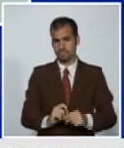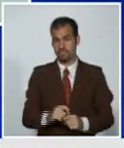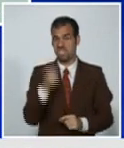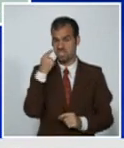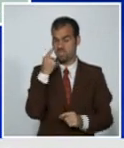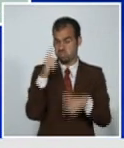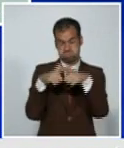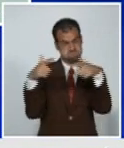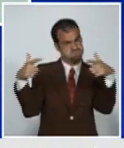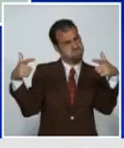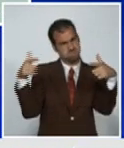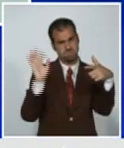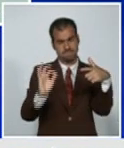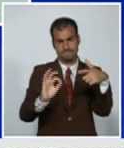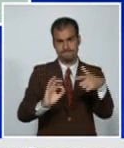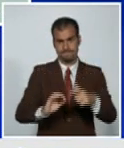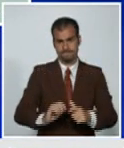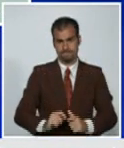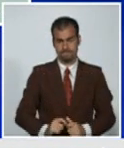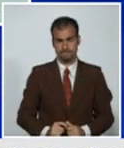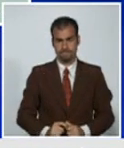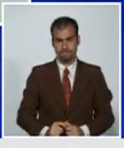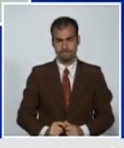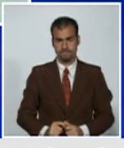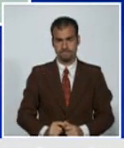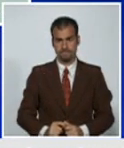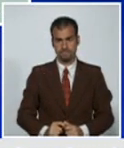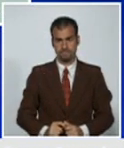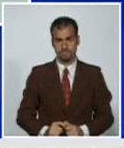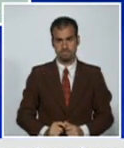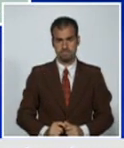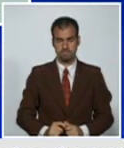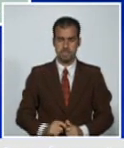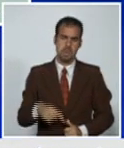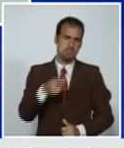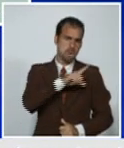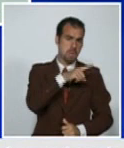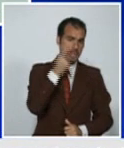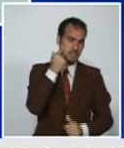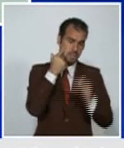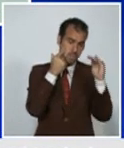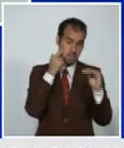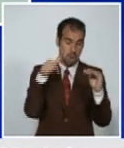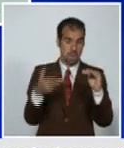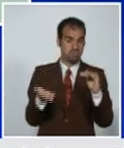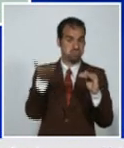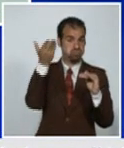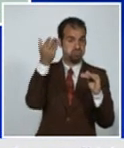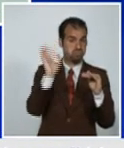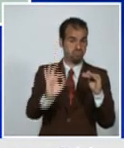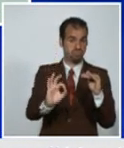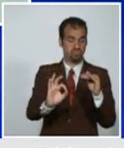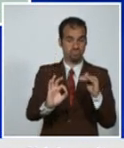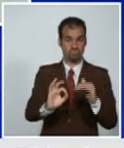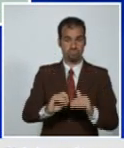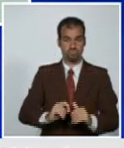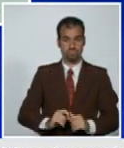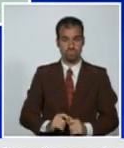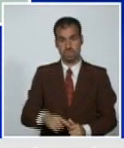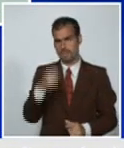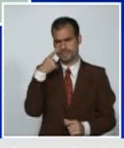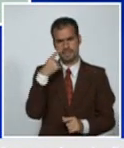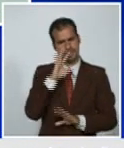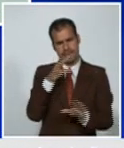elevada, podemos decir que 30 más que la jornada anterior, disperso como también se ha